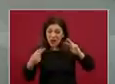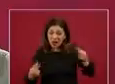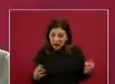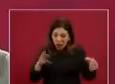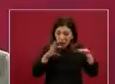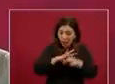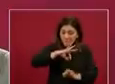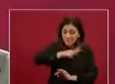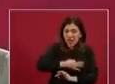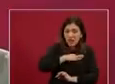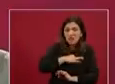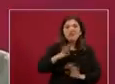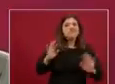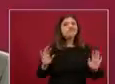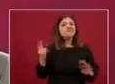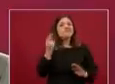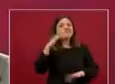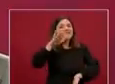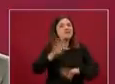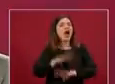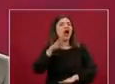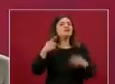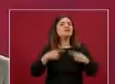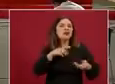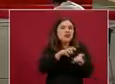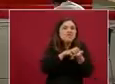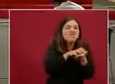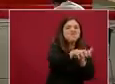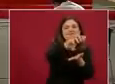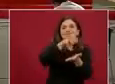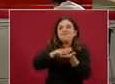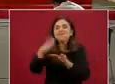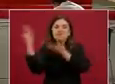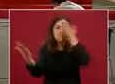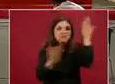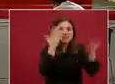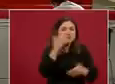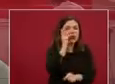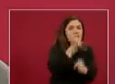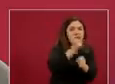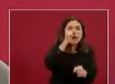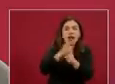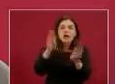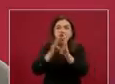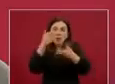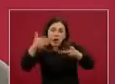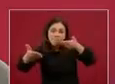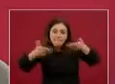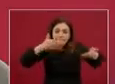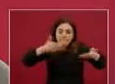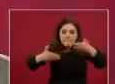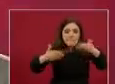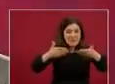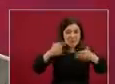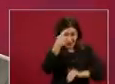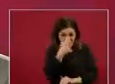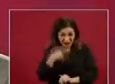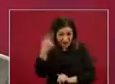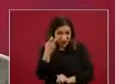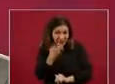virulencia requiere estudios poblacionales o estudios clínicos para hacer inferencias, y no es